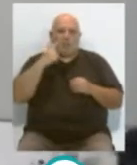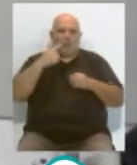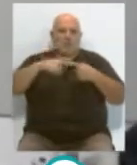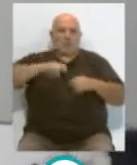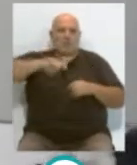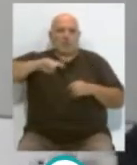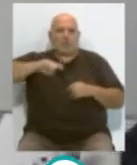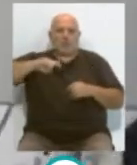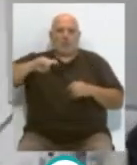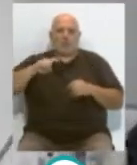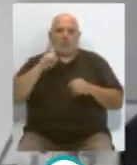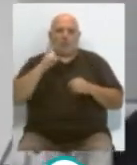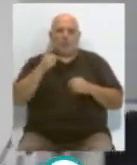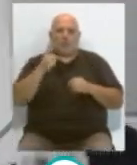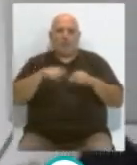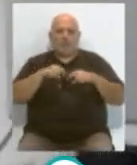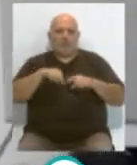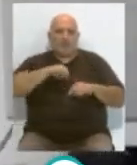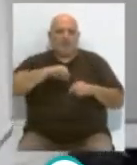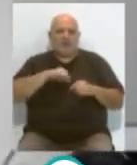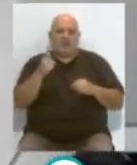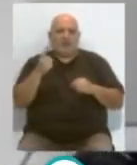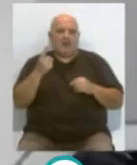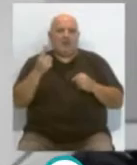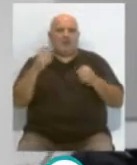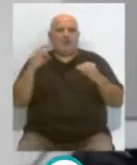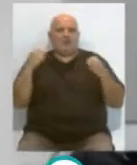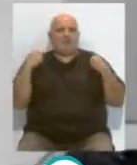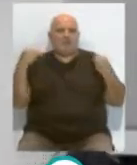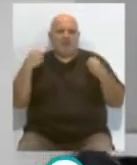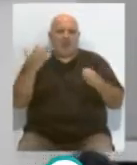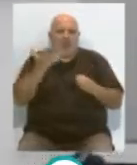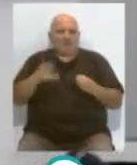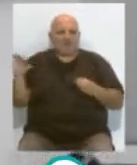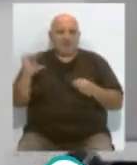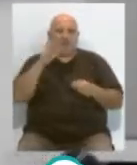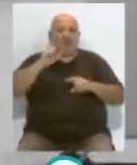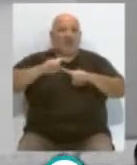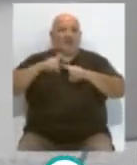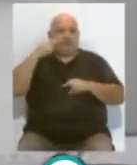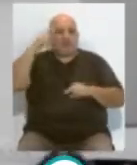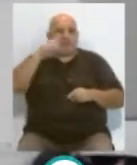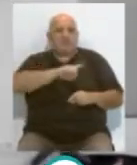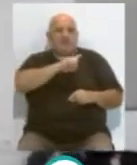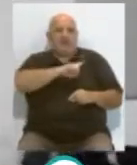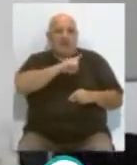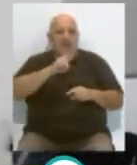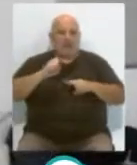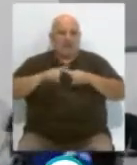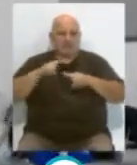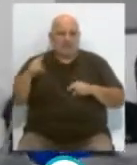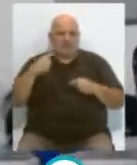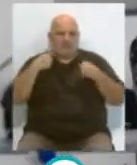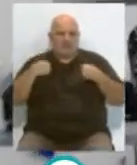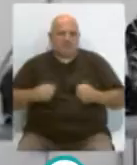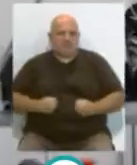auténtico, vamos, atleta, porque también es militar, había tenido carrera militar